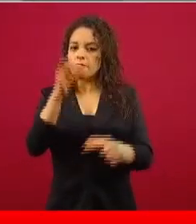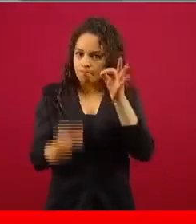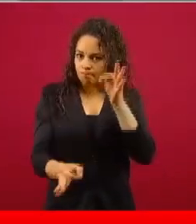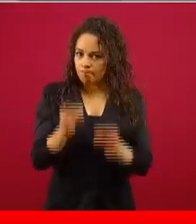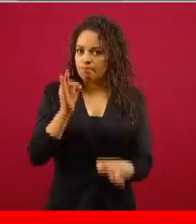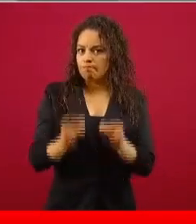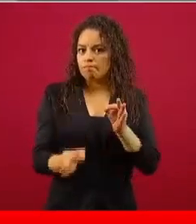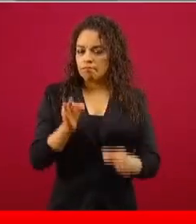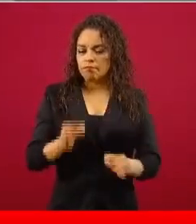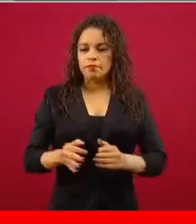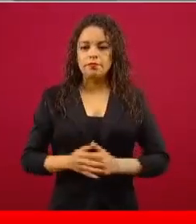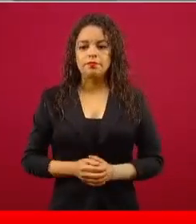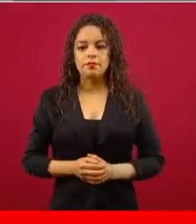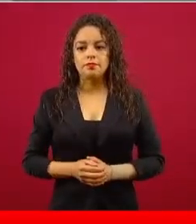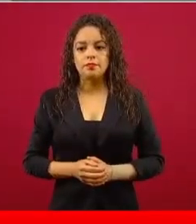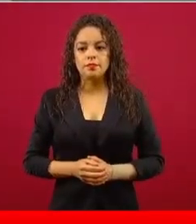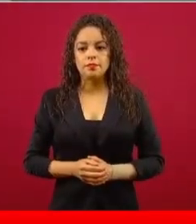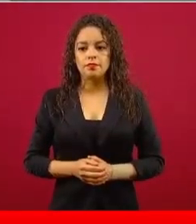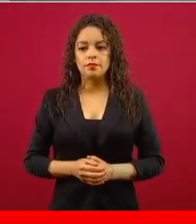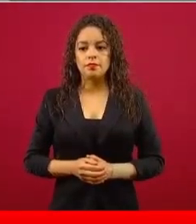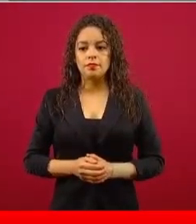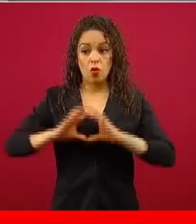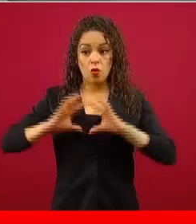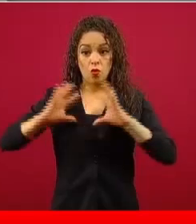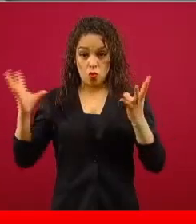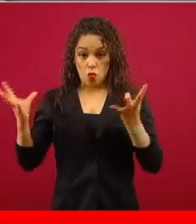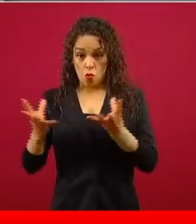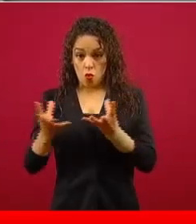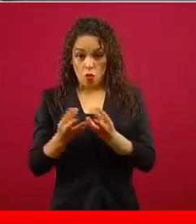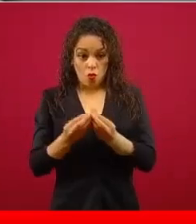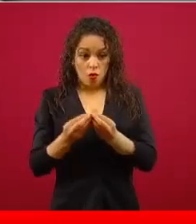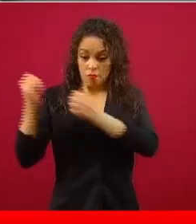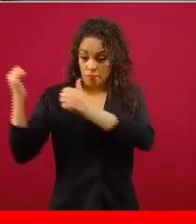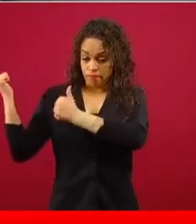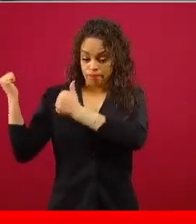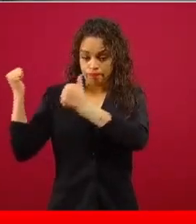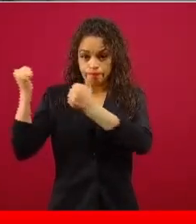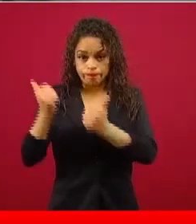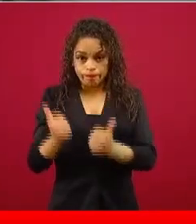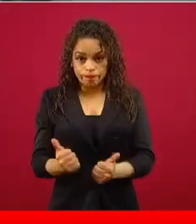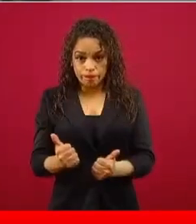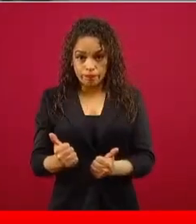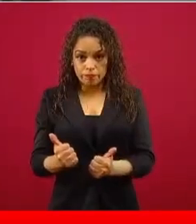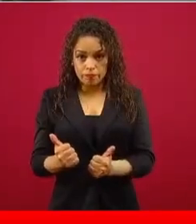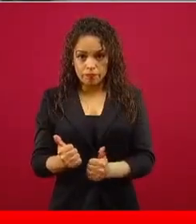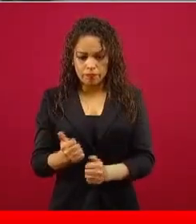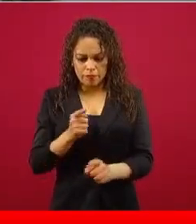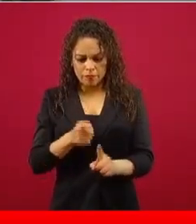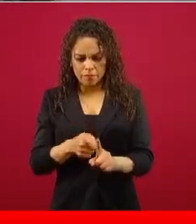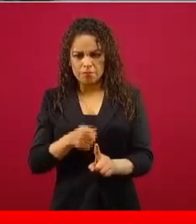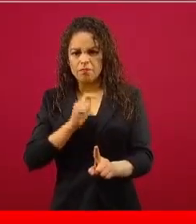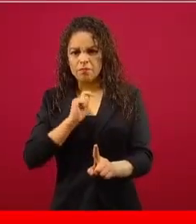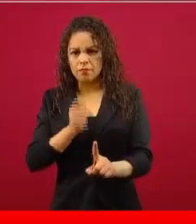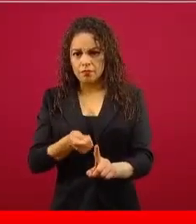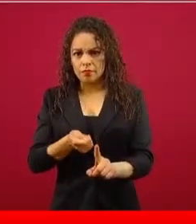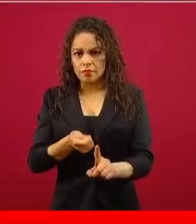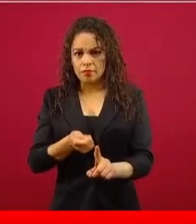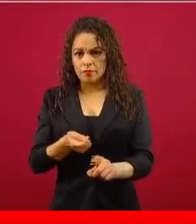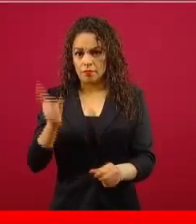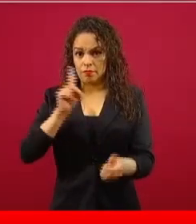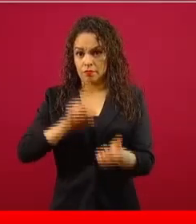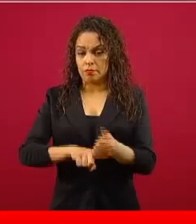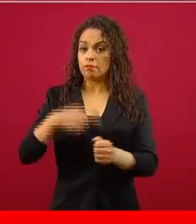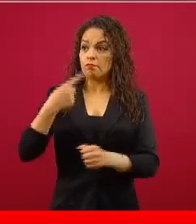que nos llega y que puede constituir un delito, se le